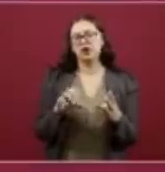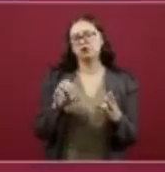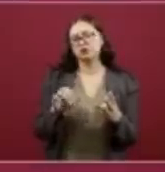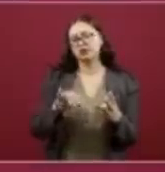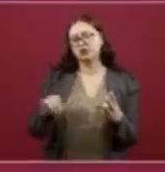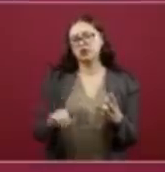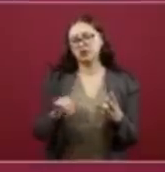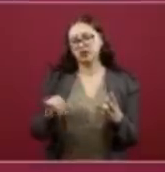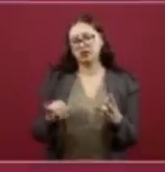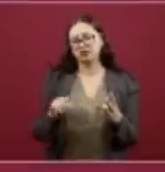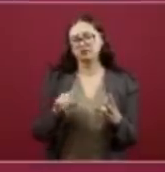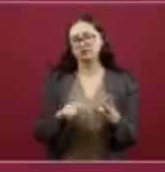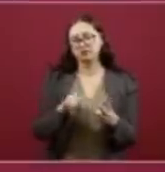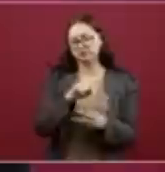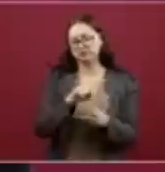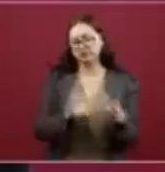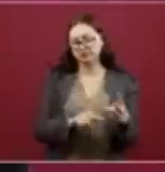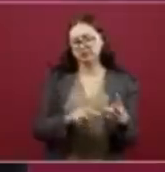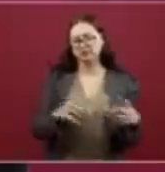instrucciones de